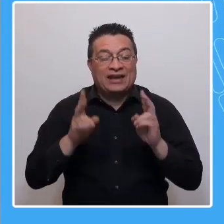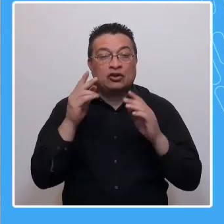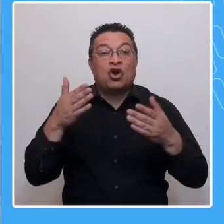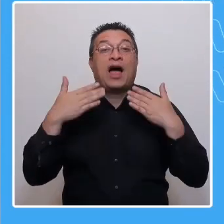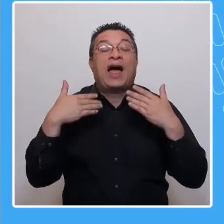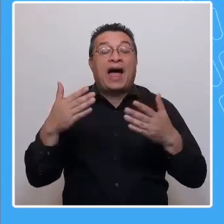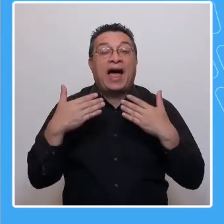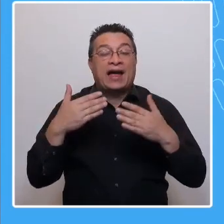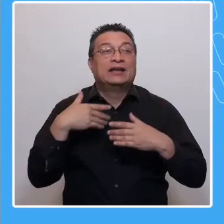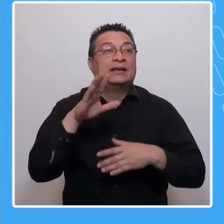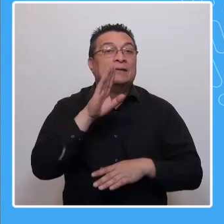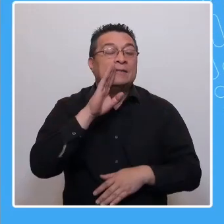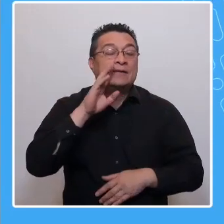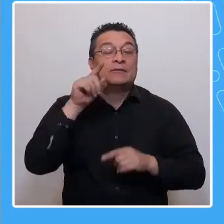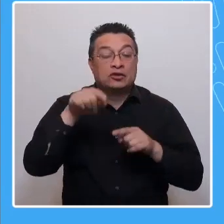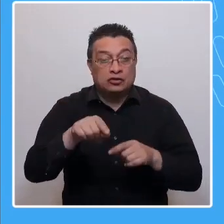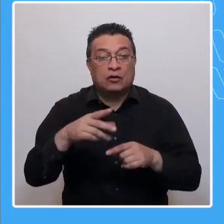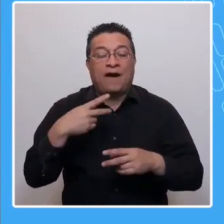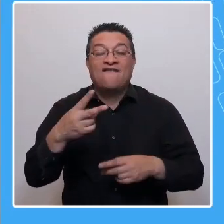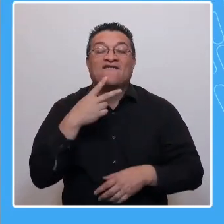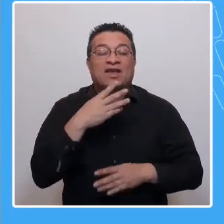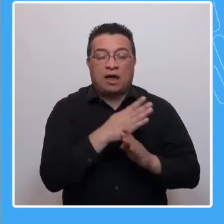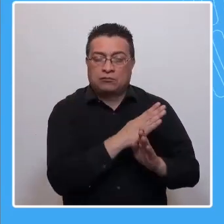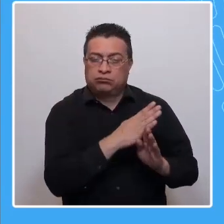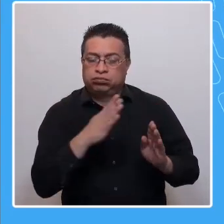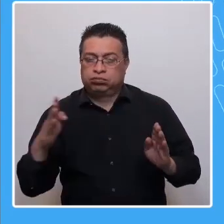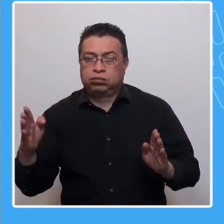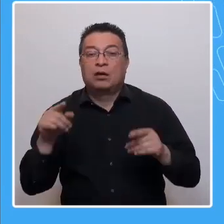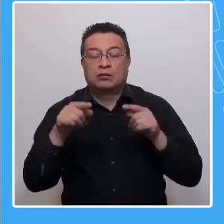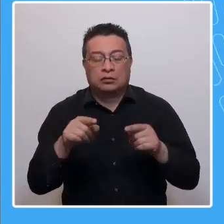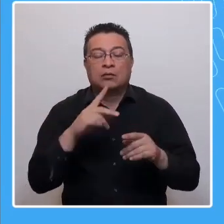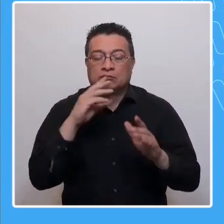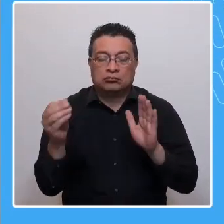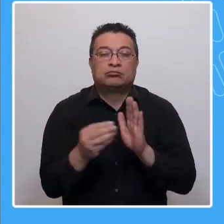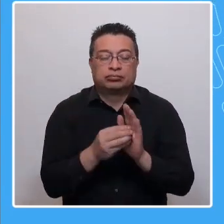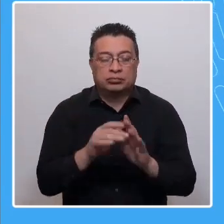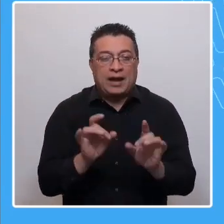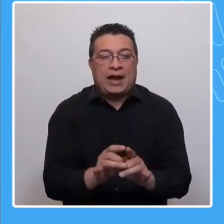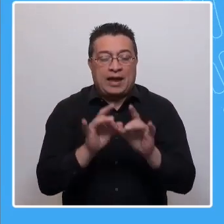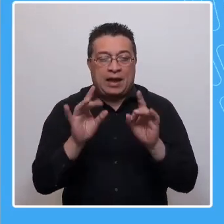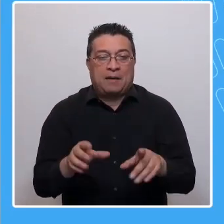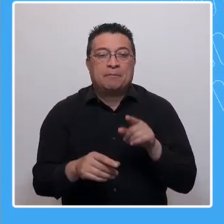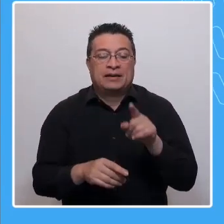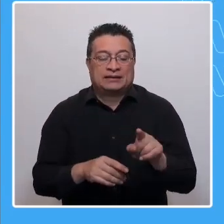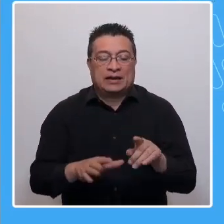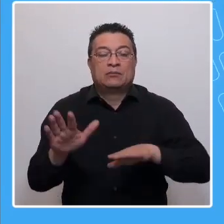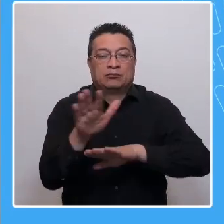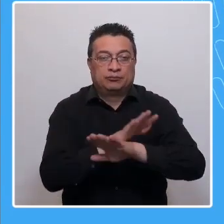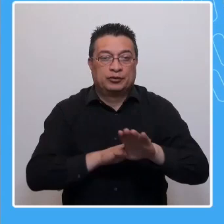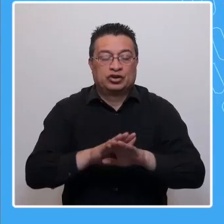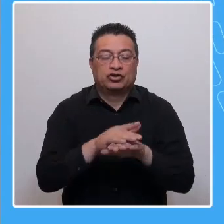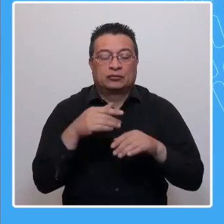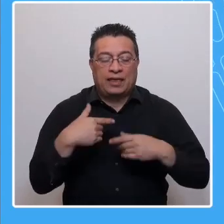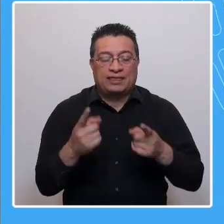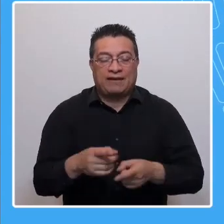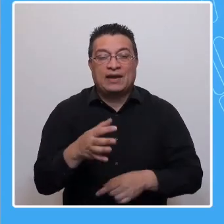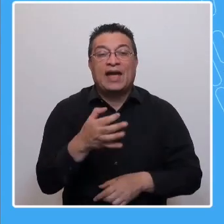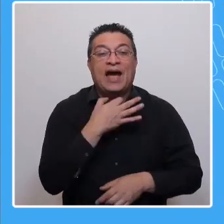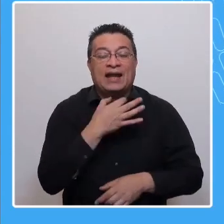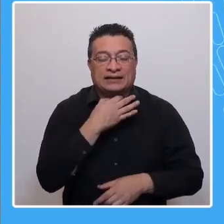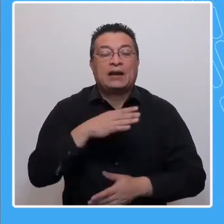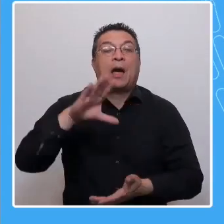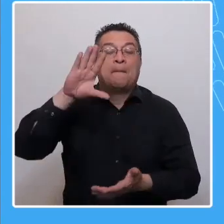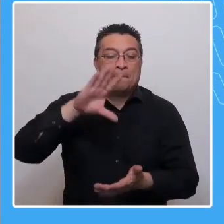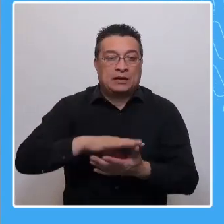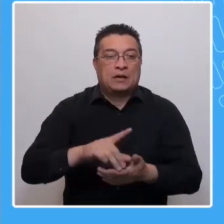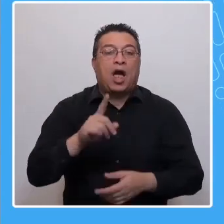limpio durante todo el ciclo de vida. Esto creemos que es nuevamente una mención especial, algo de especial protección que necesitamos garantizar, especialmente en un país que